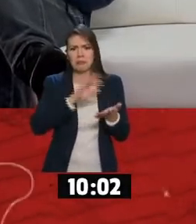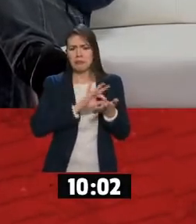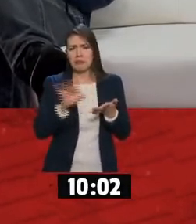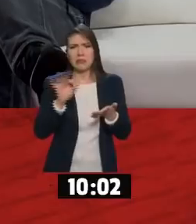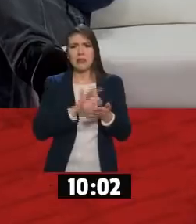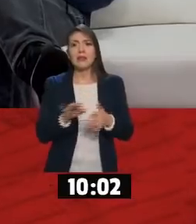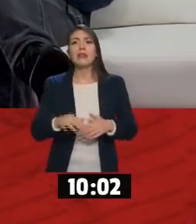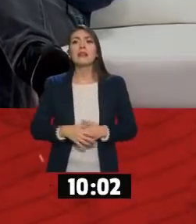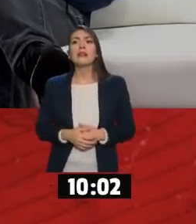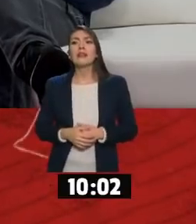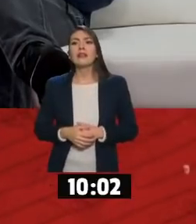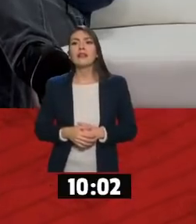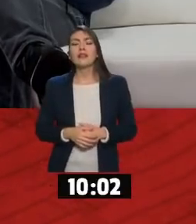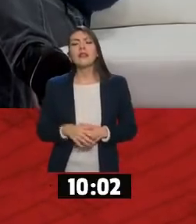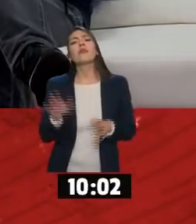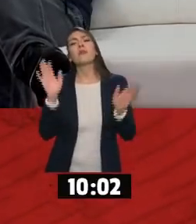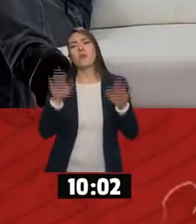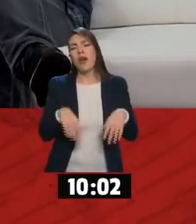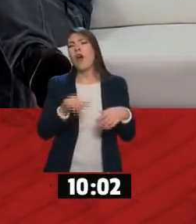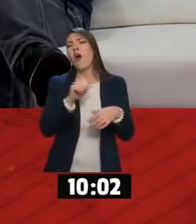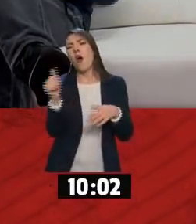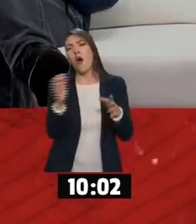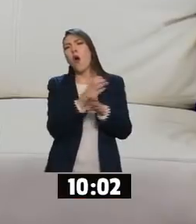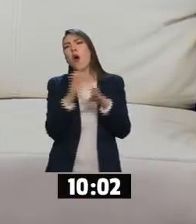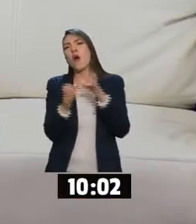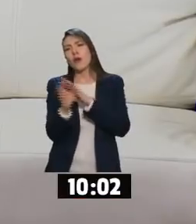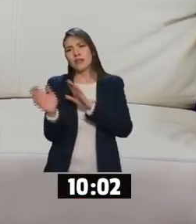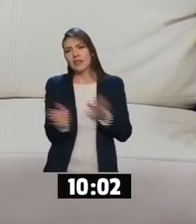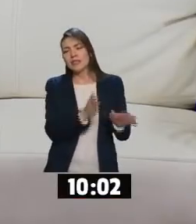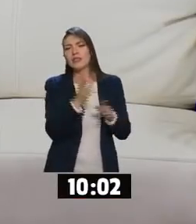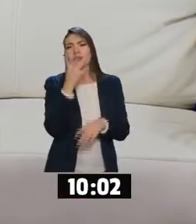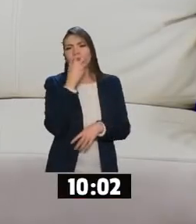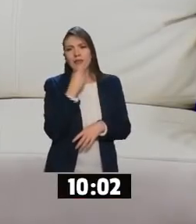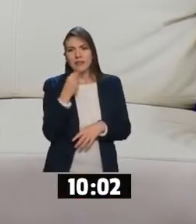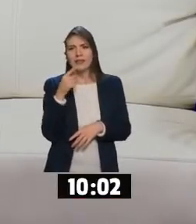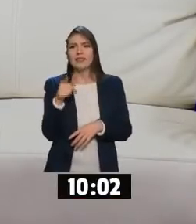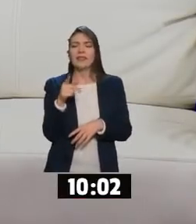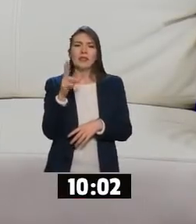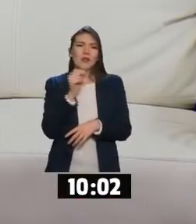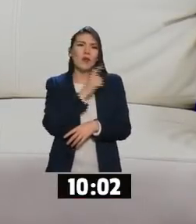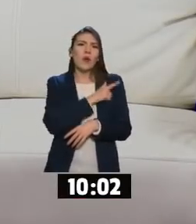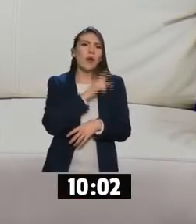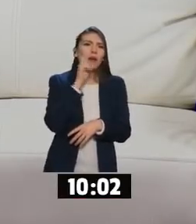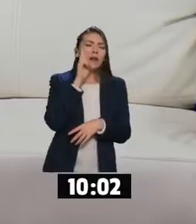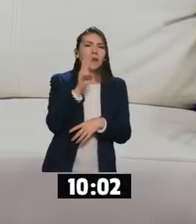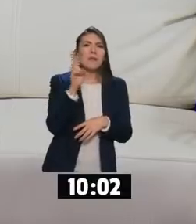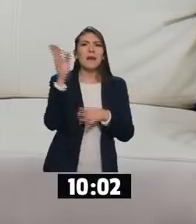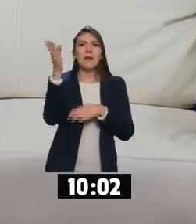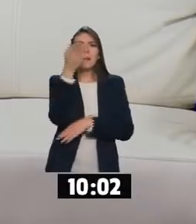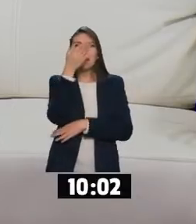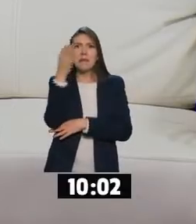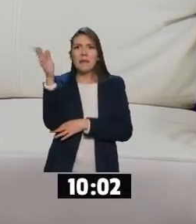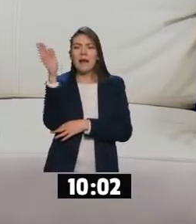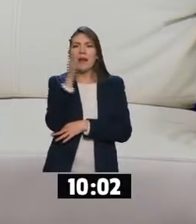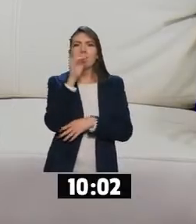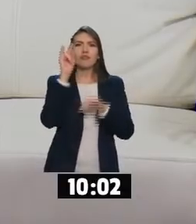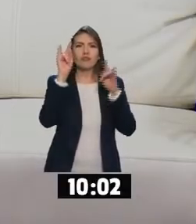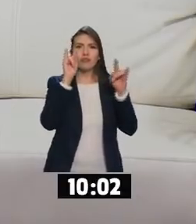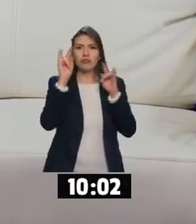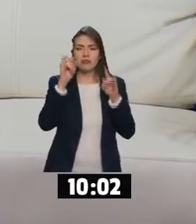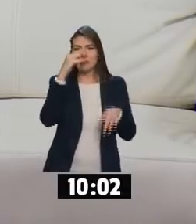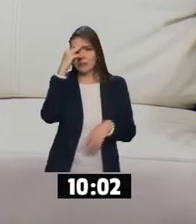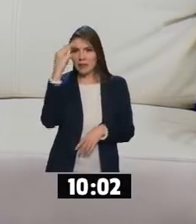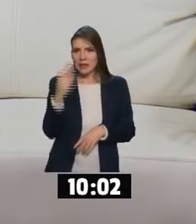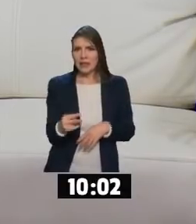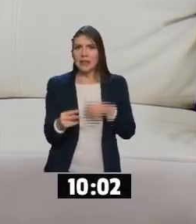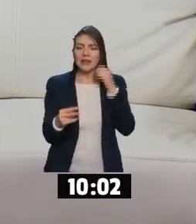poco no les dio gusto ver que en México la bandera aparecía por lo menos 4 ocasiones en señora. estos juegos? Claro. 4 veces. Por supuesto que eso es algo digno